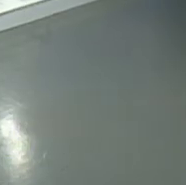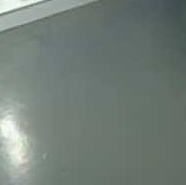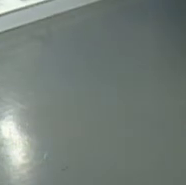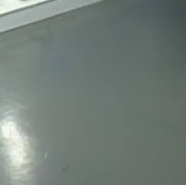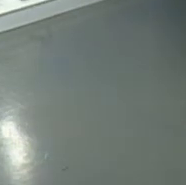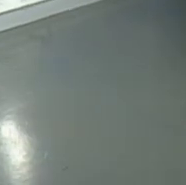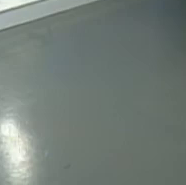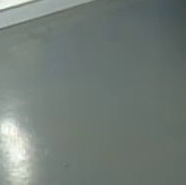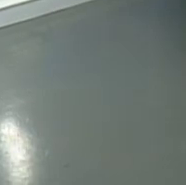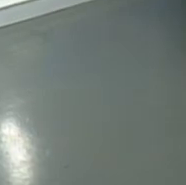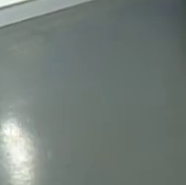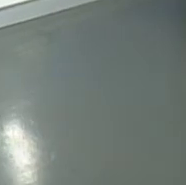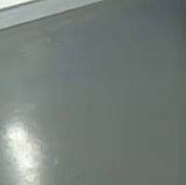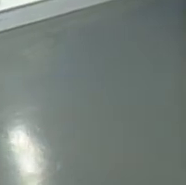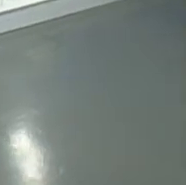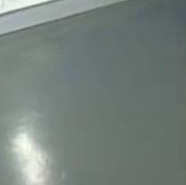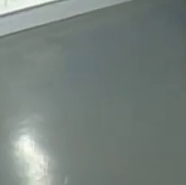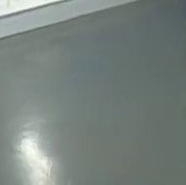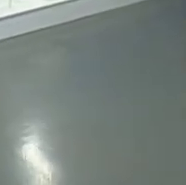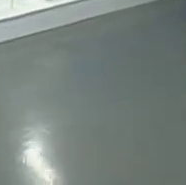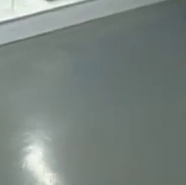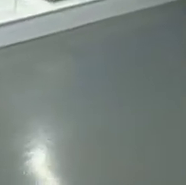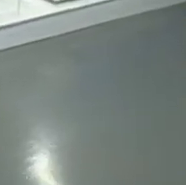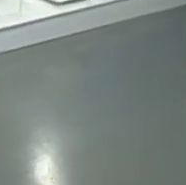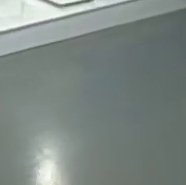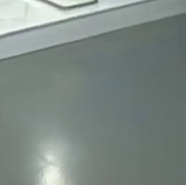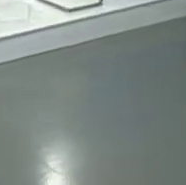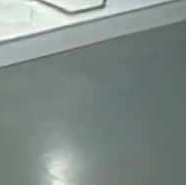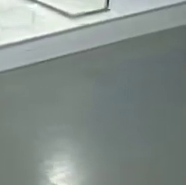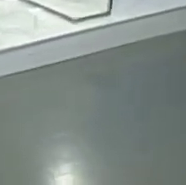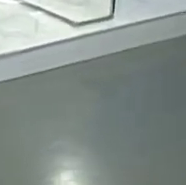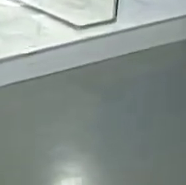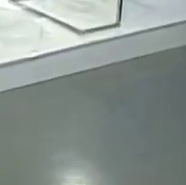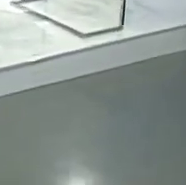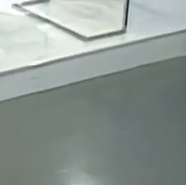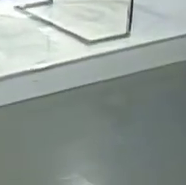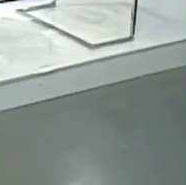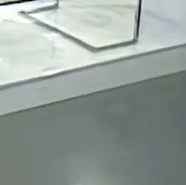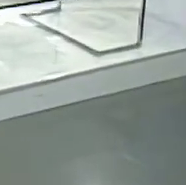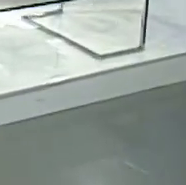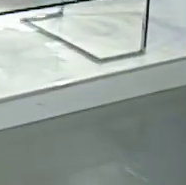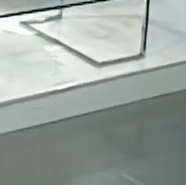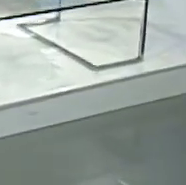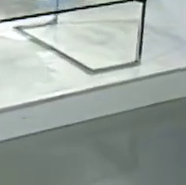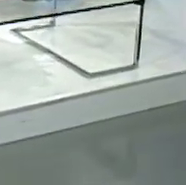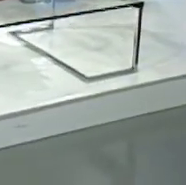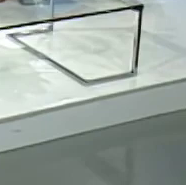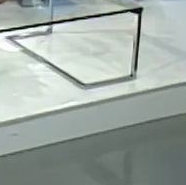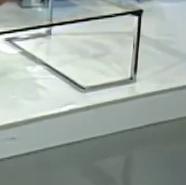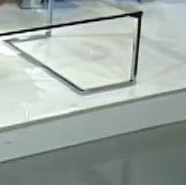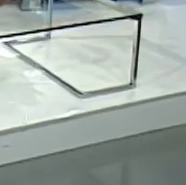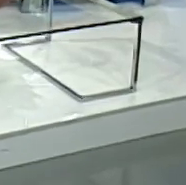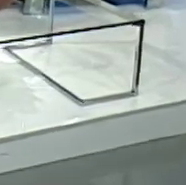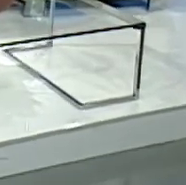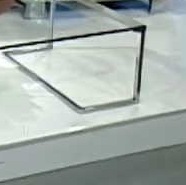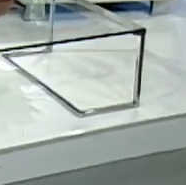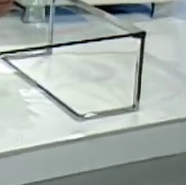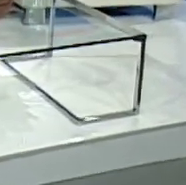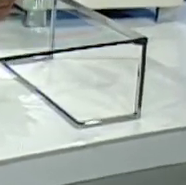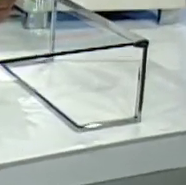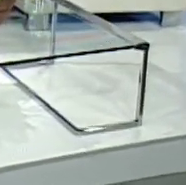Bienvenido. Eduardo, gracias y feliz año, hermano. Igualmente, feliz año a toda la familia. Sea feliz año. Así es, así somos los venezolanos.